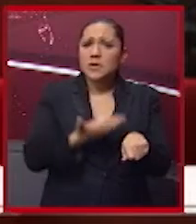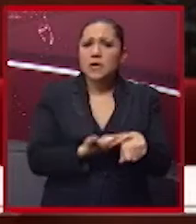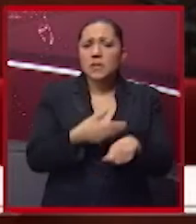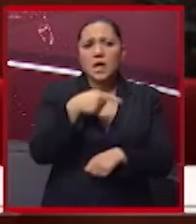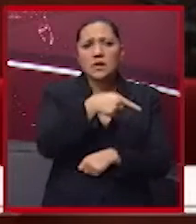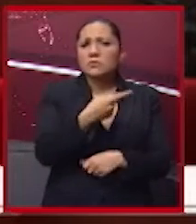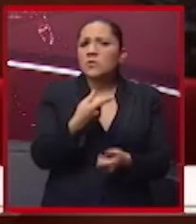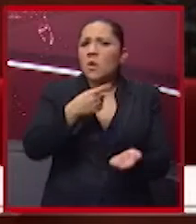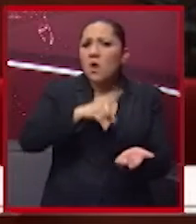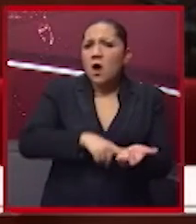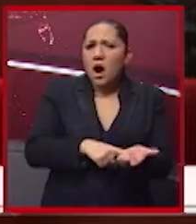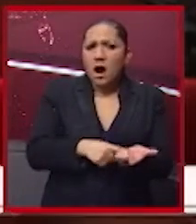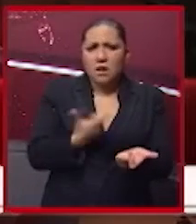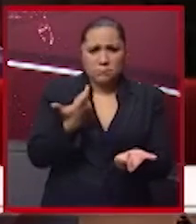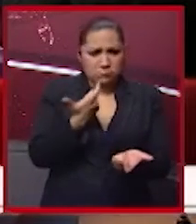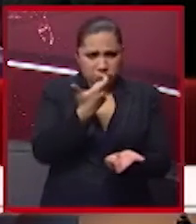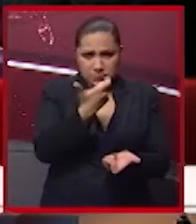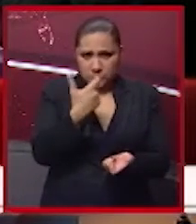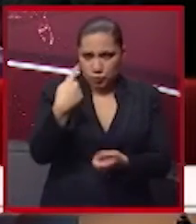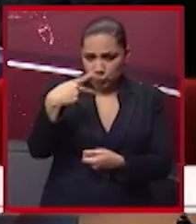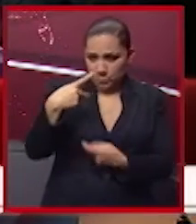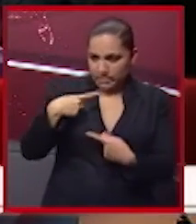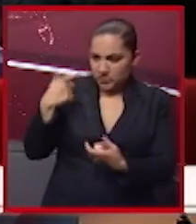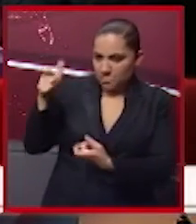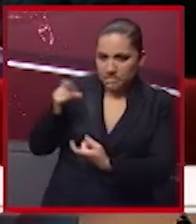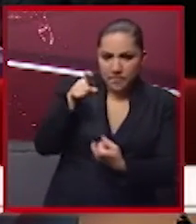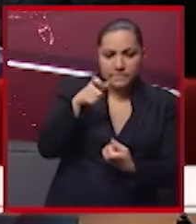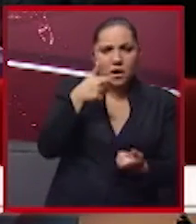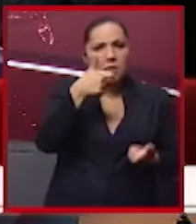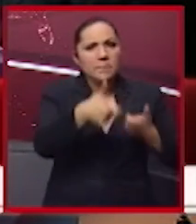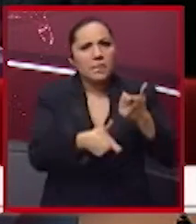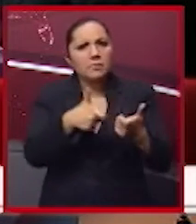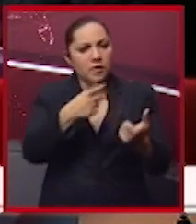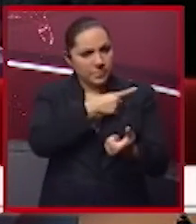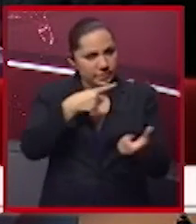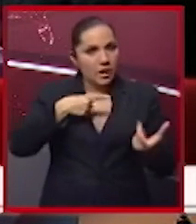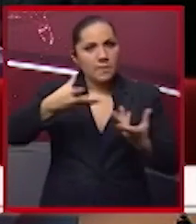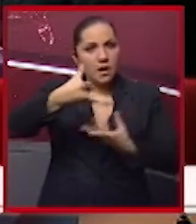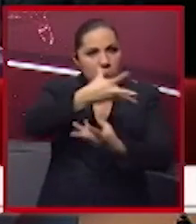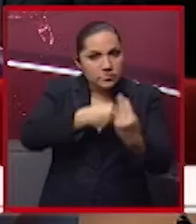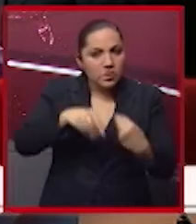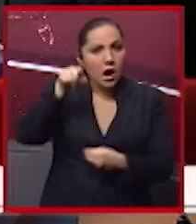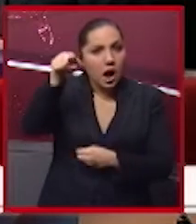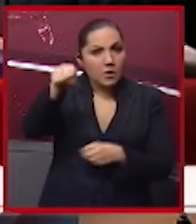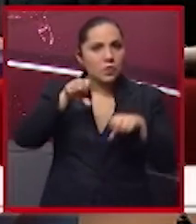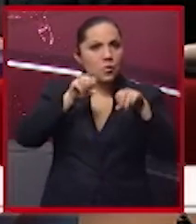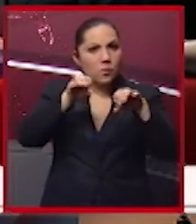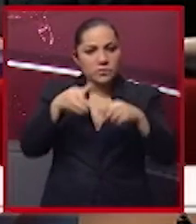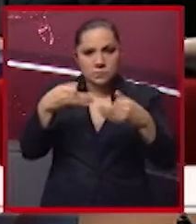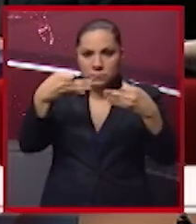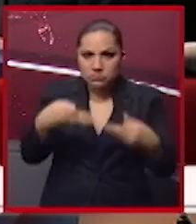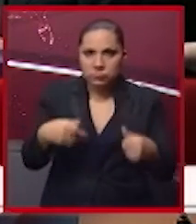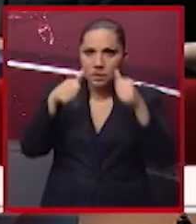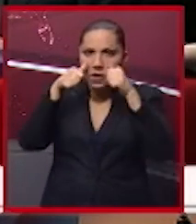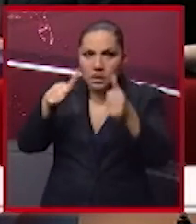de malgastar recursos públicos cuando la comunidad migrante y los consulados los necesitan hoy más que